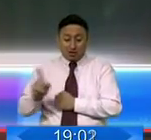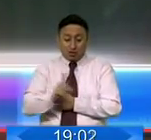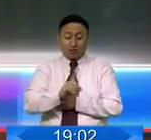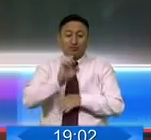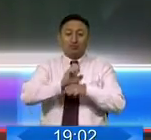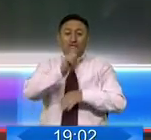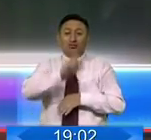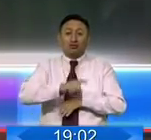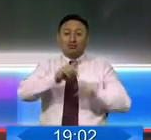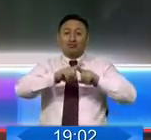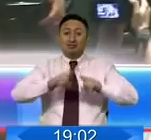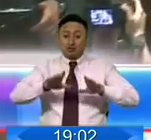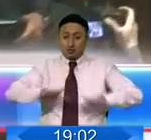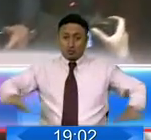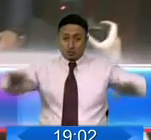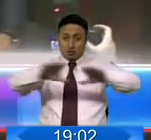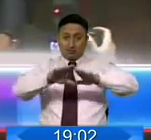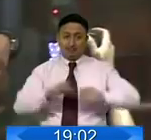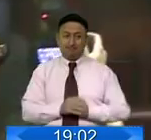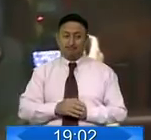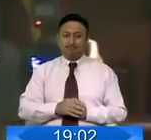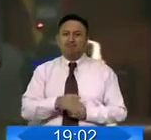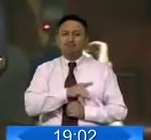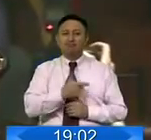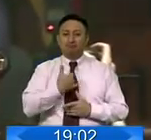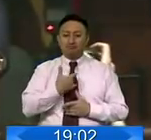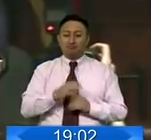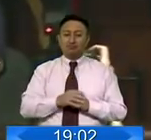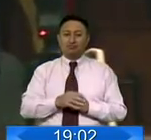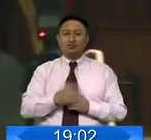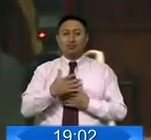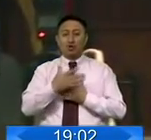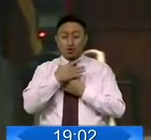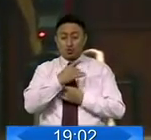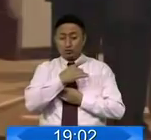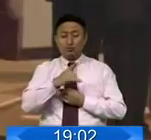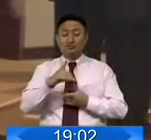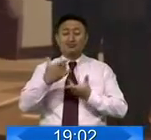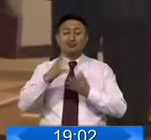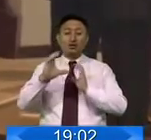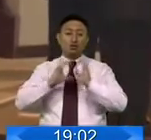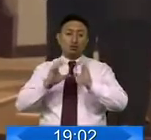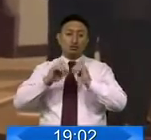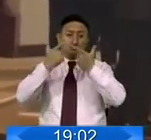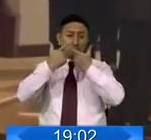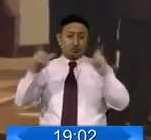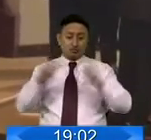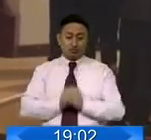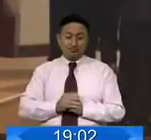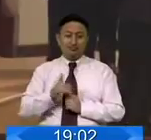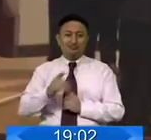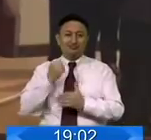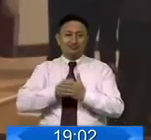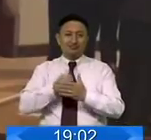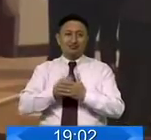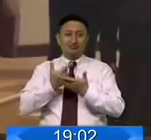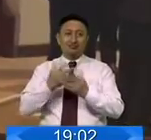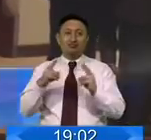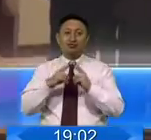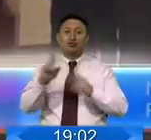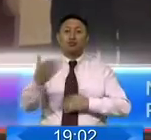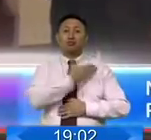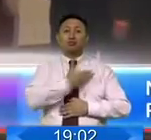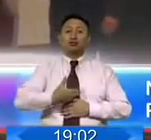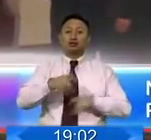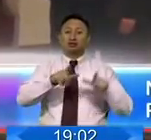ecuatorianos en diversos ámbitos se refirió a su lucha por la libertad de expresión aseguró que fue en medio de esa lucha donde conoció al presidente